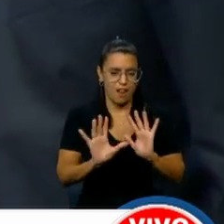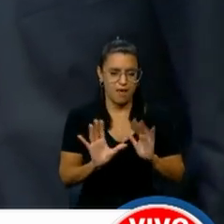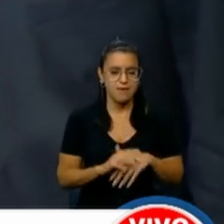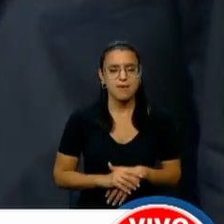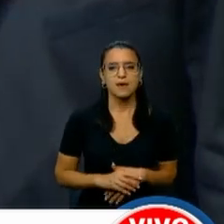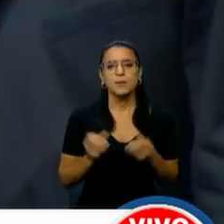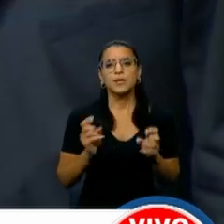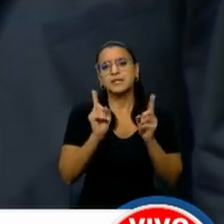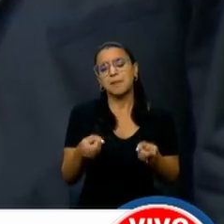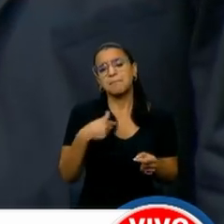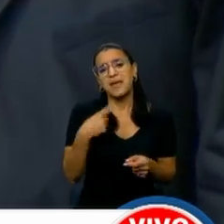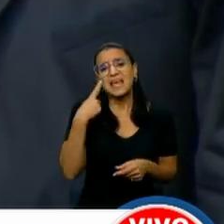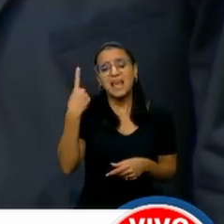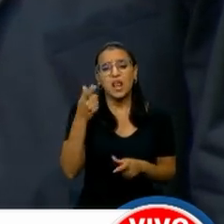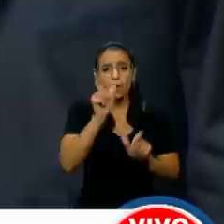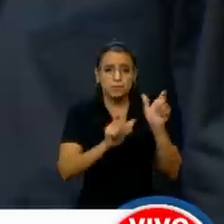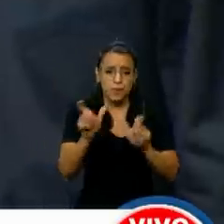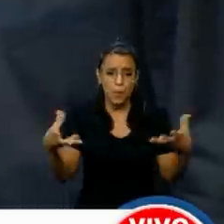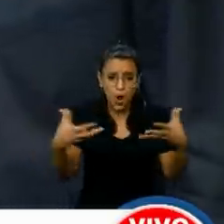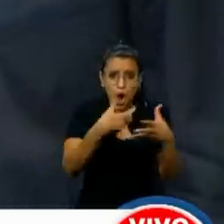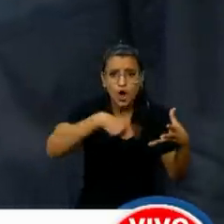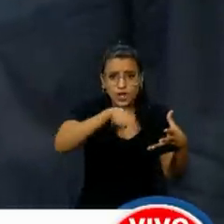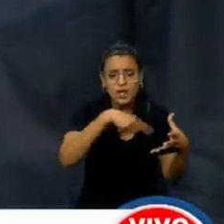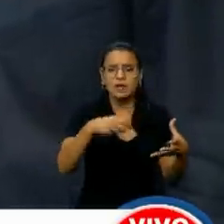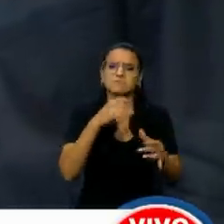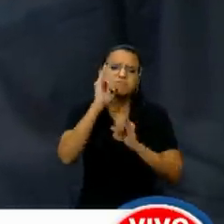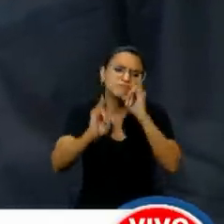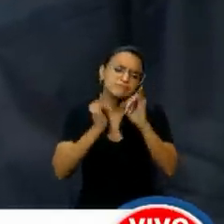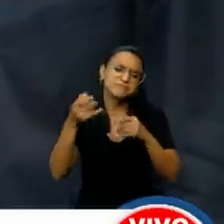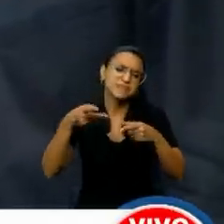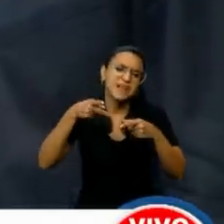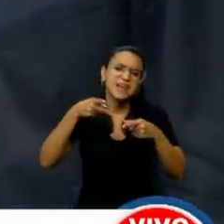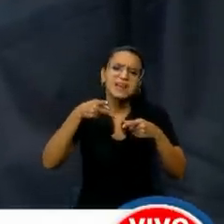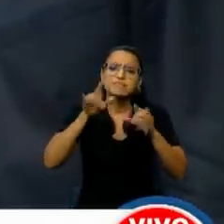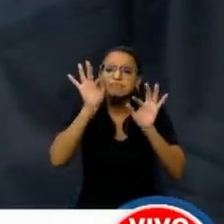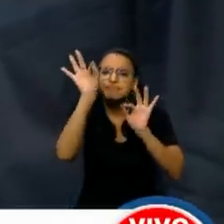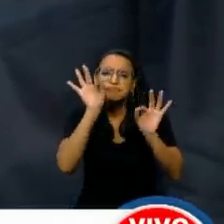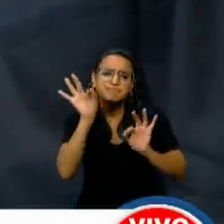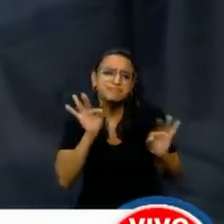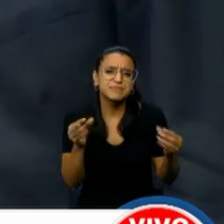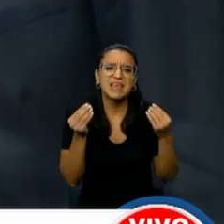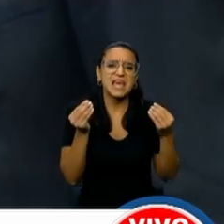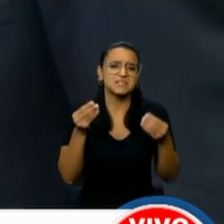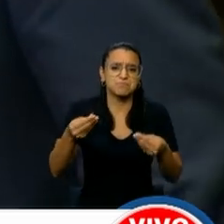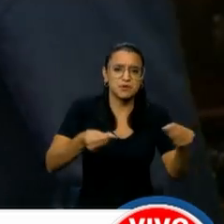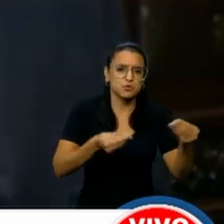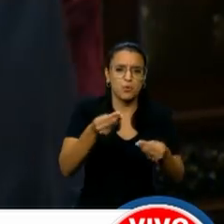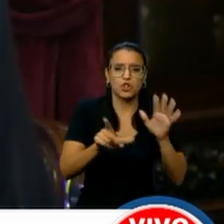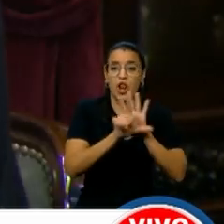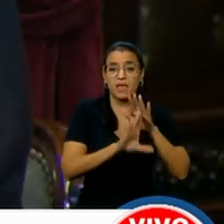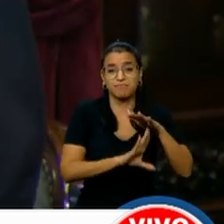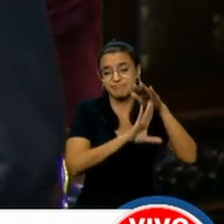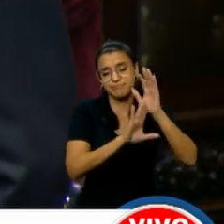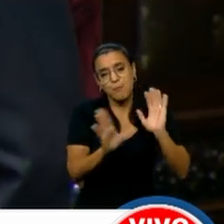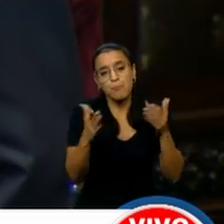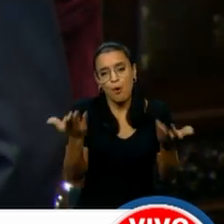los miembros integrantes del bloque han de hecho una descripción técnica de lo que es este presupuesto esta ley de leyes por